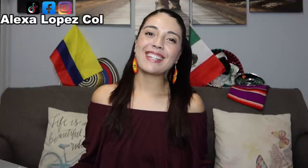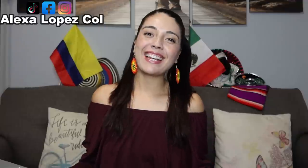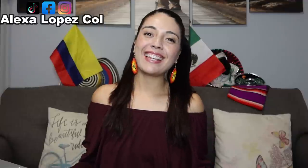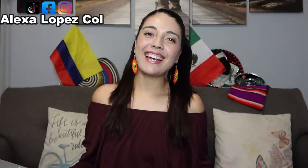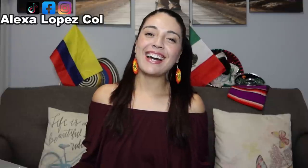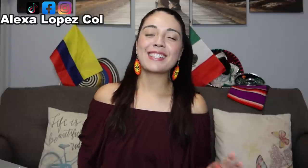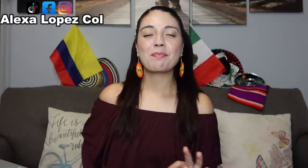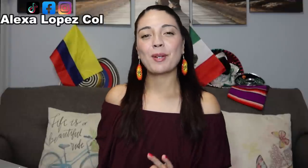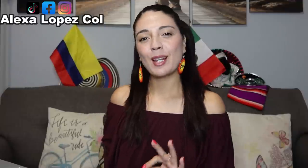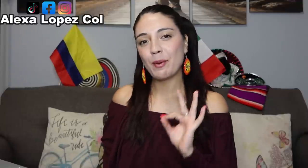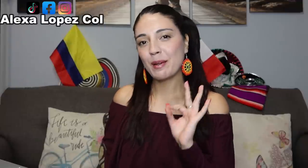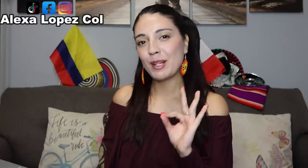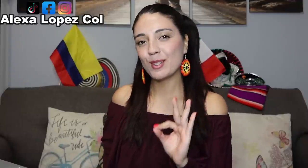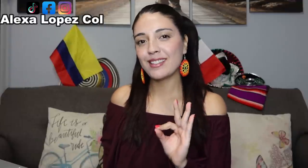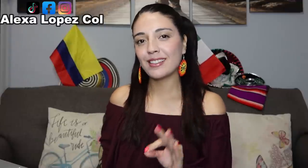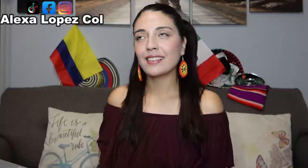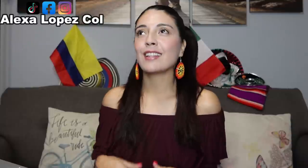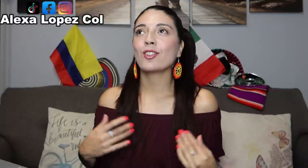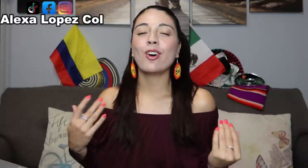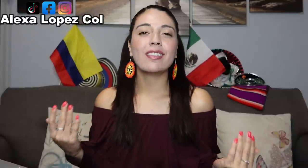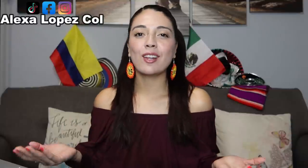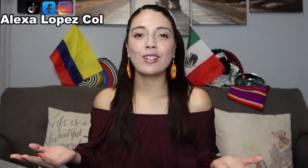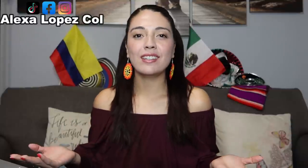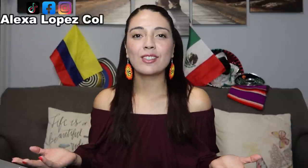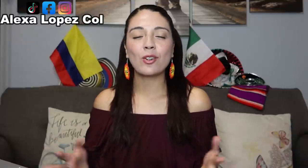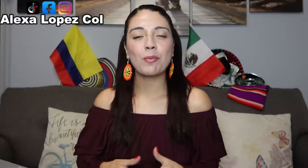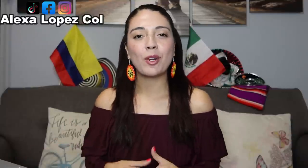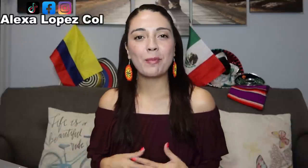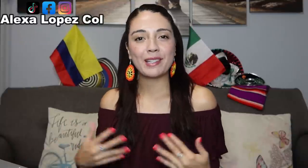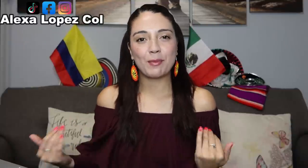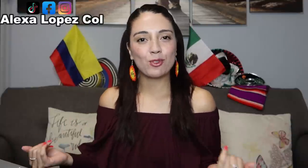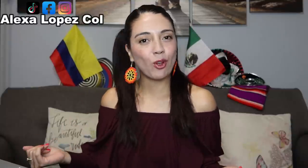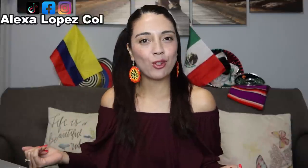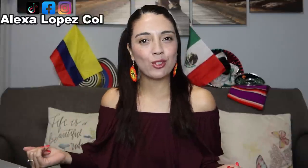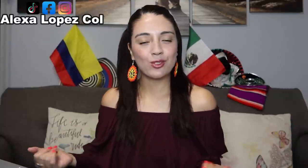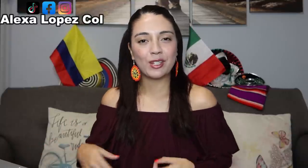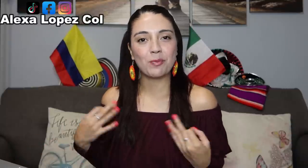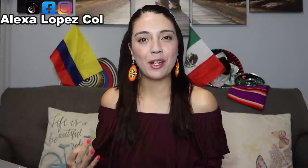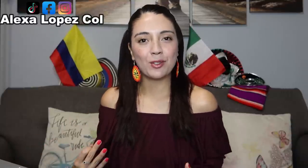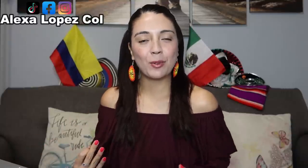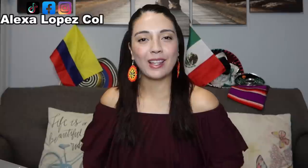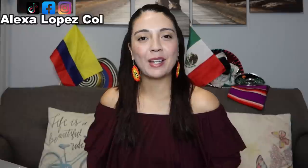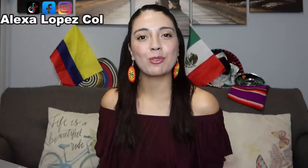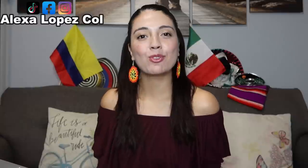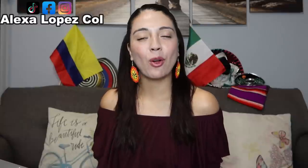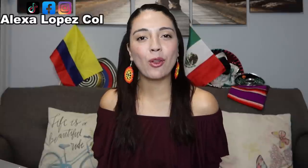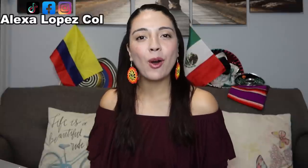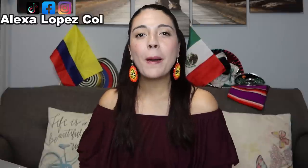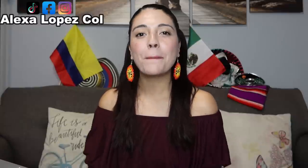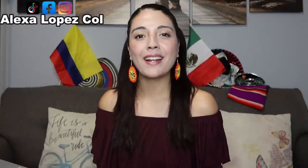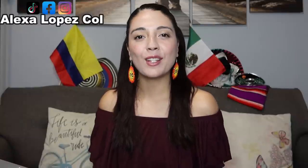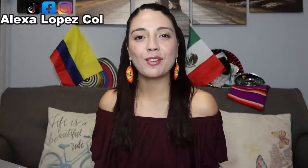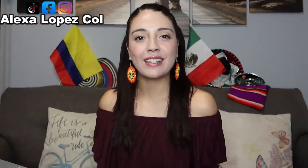Mis queridos y queridas, espero que la vida me los esté tratando de lo lindo como nos lo merecemos todos los seres humanos, porque tenemos